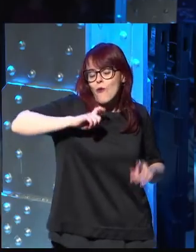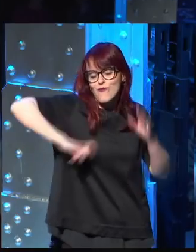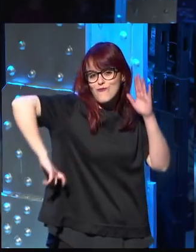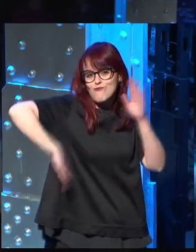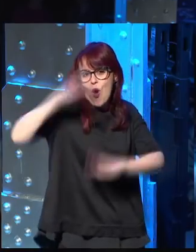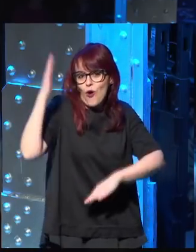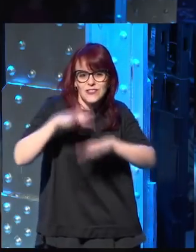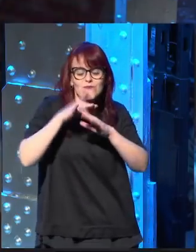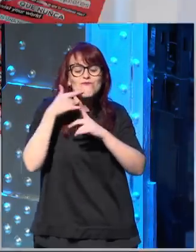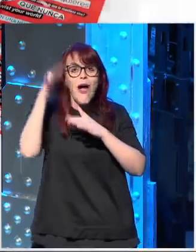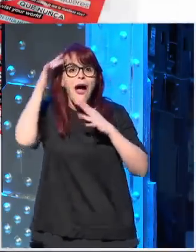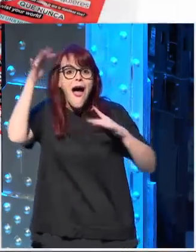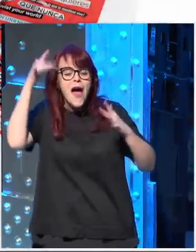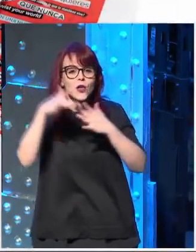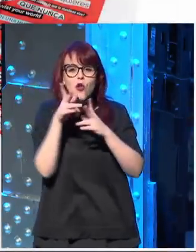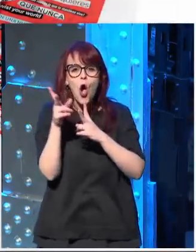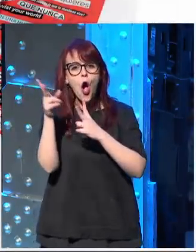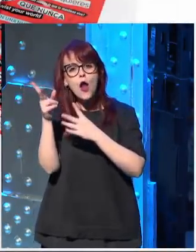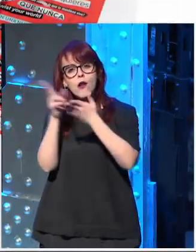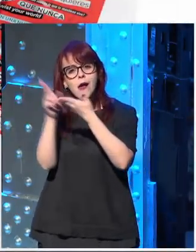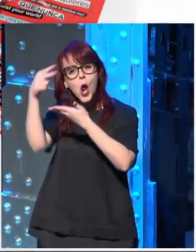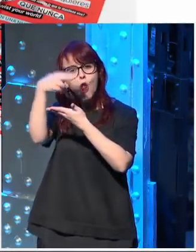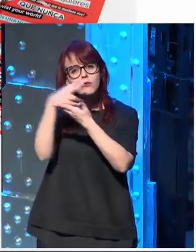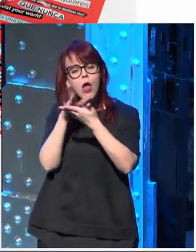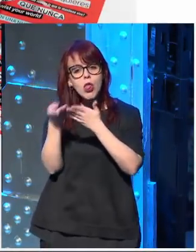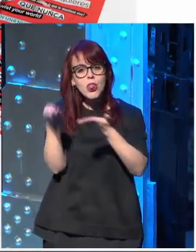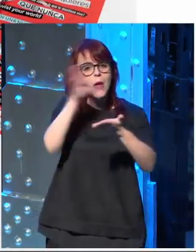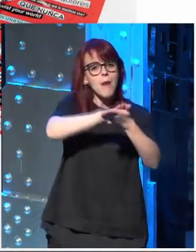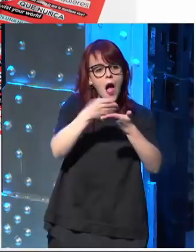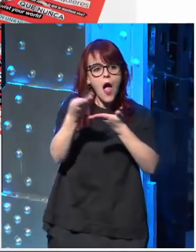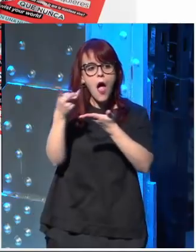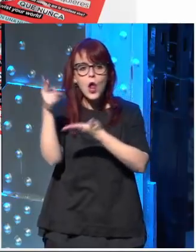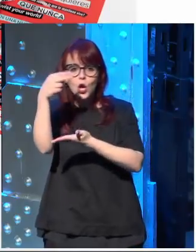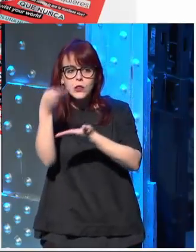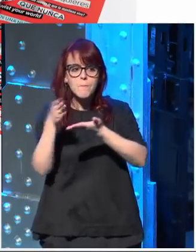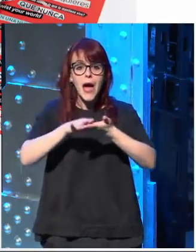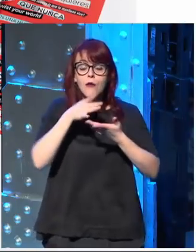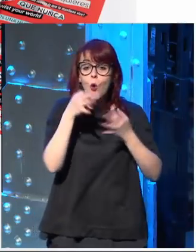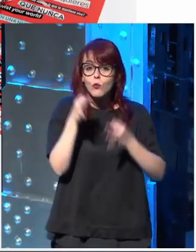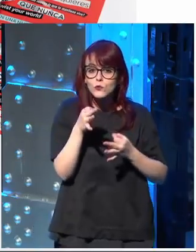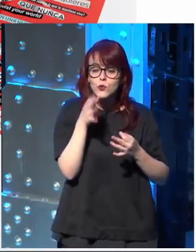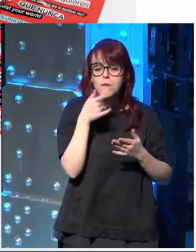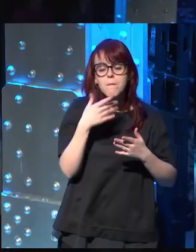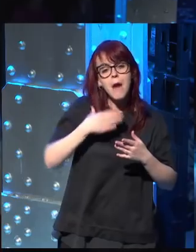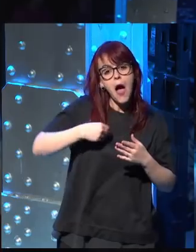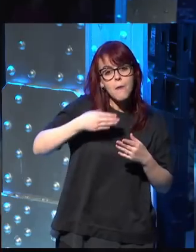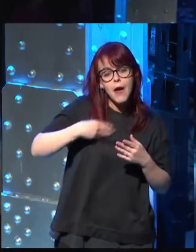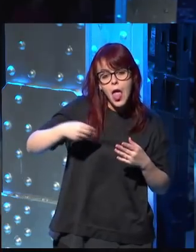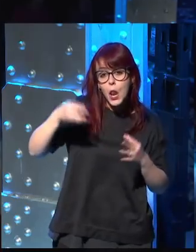Fíjate, yo iba recortando y pegando, o de pronto encontraba que un trocito de papel